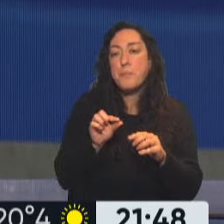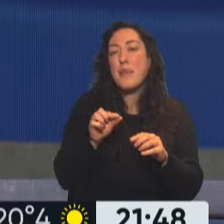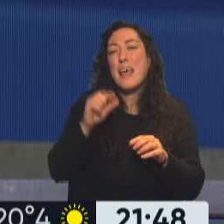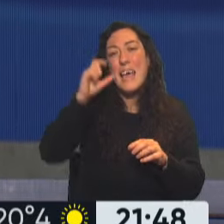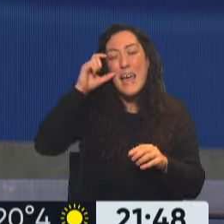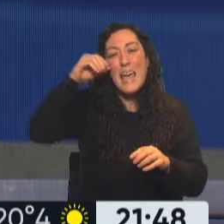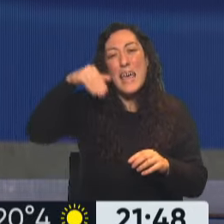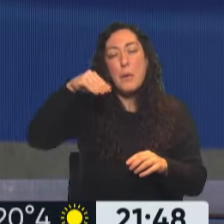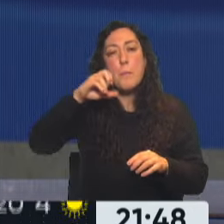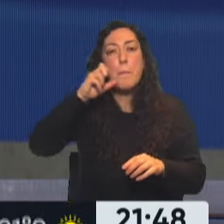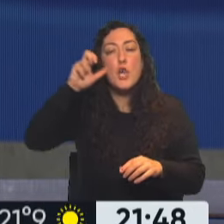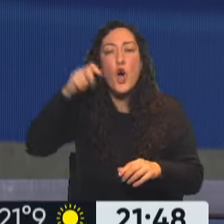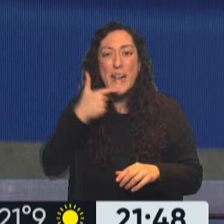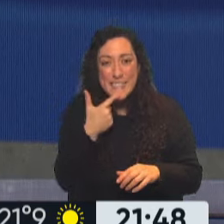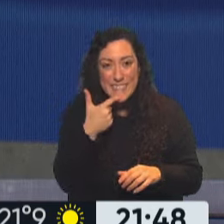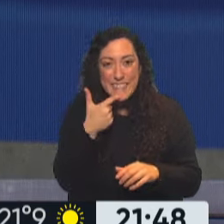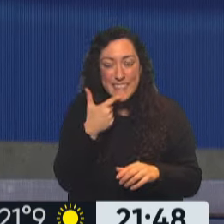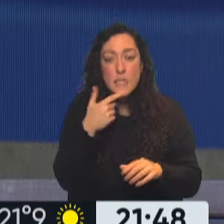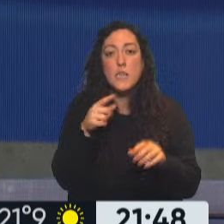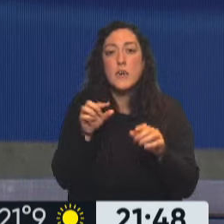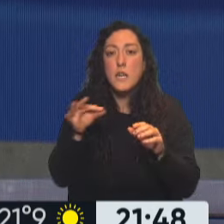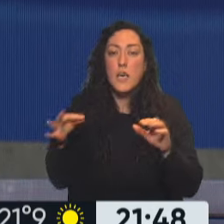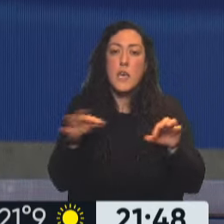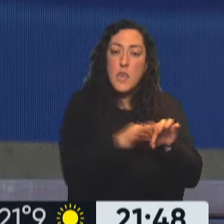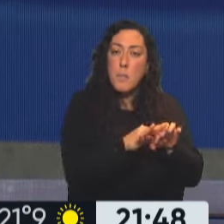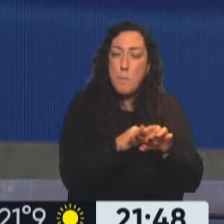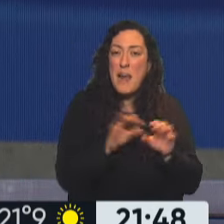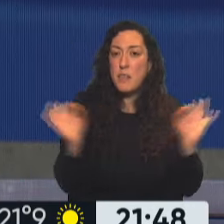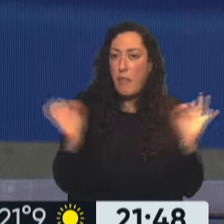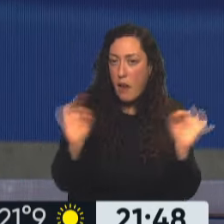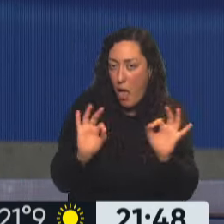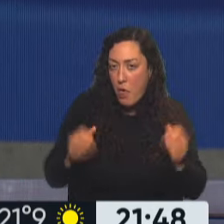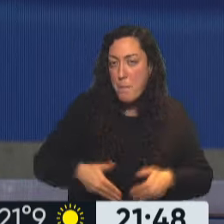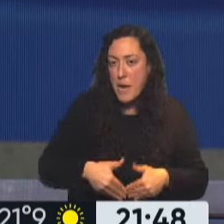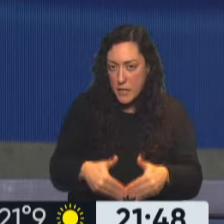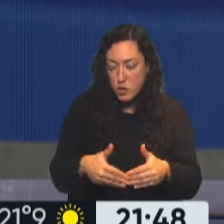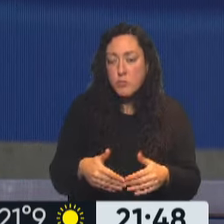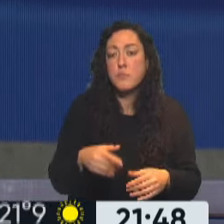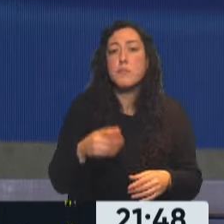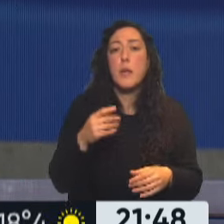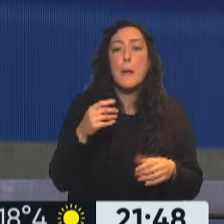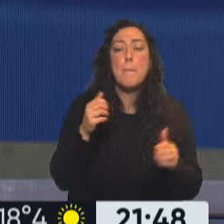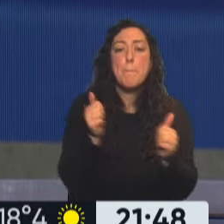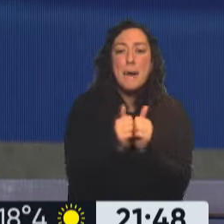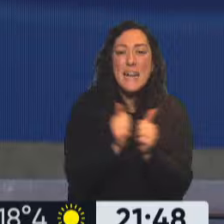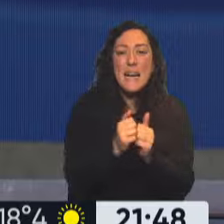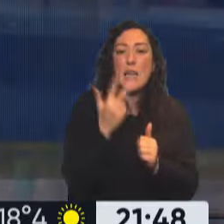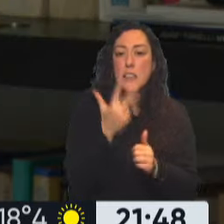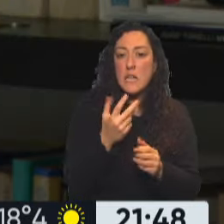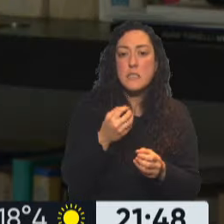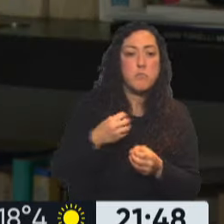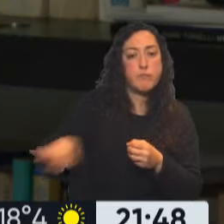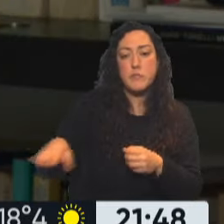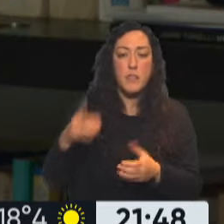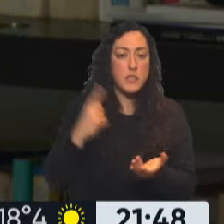sido implantados. Esto sucede porque hay una pareja, dos personas que han decidido desechar tres embriones. Lo